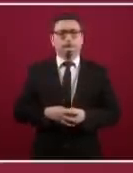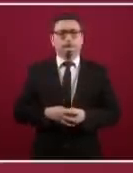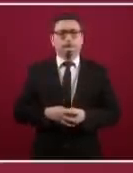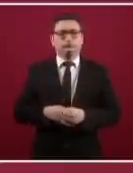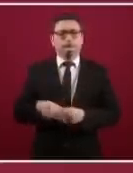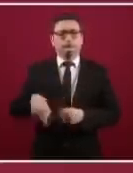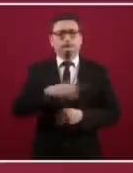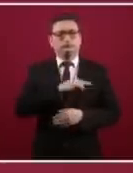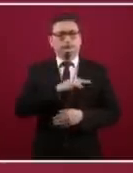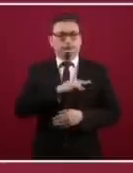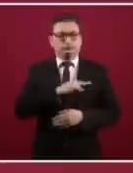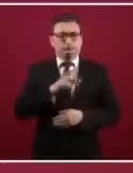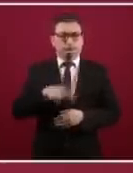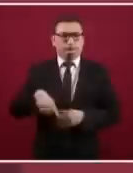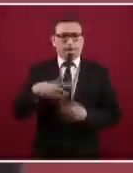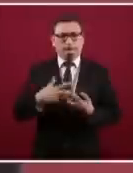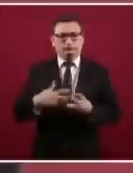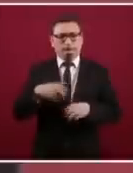privado,